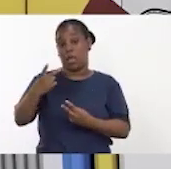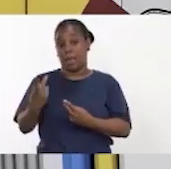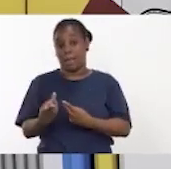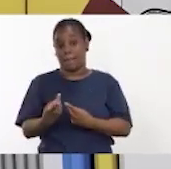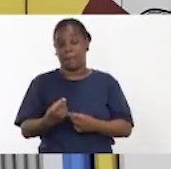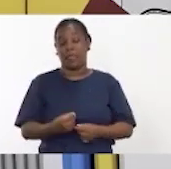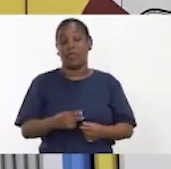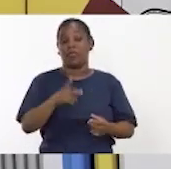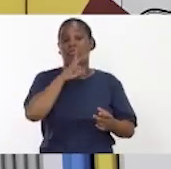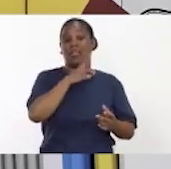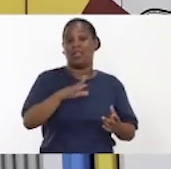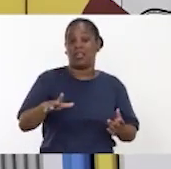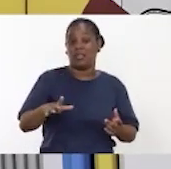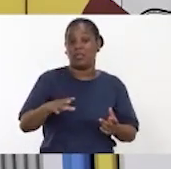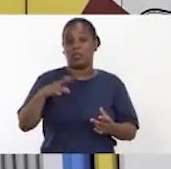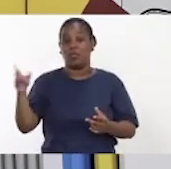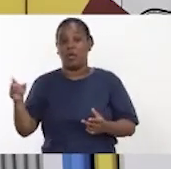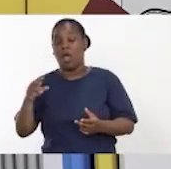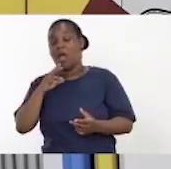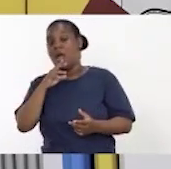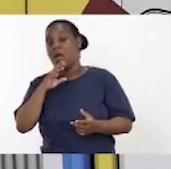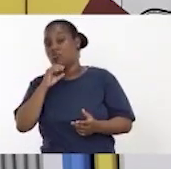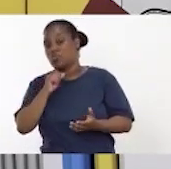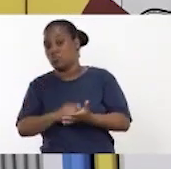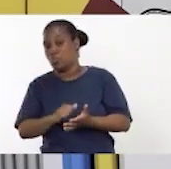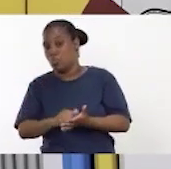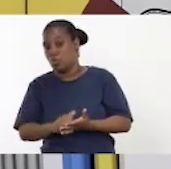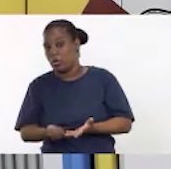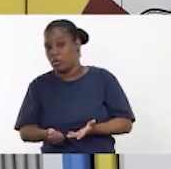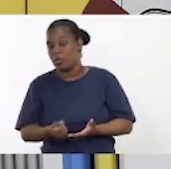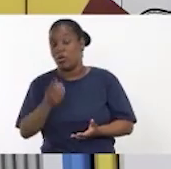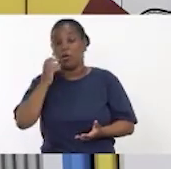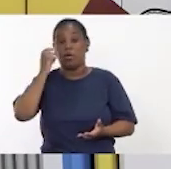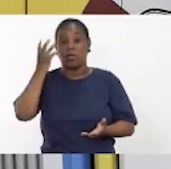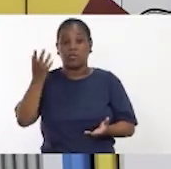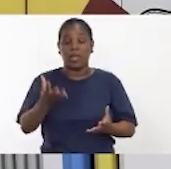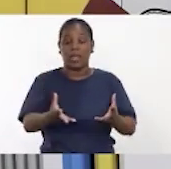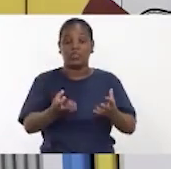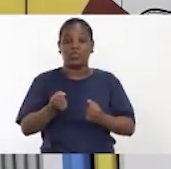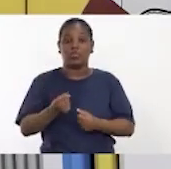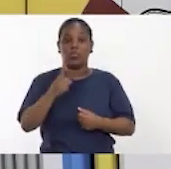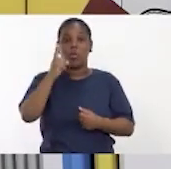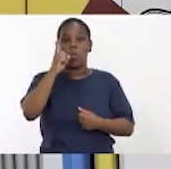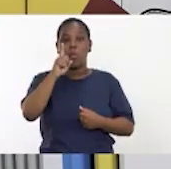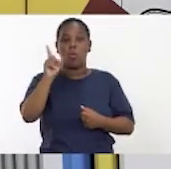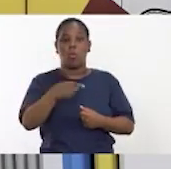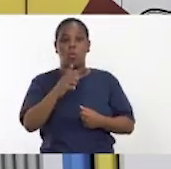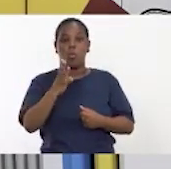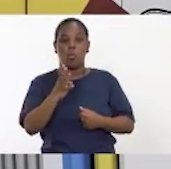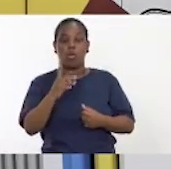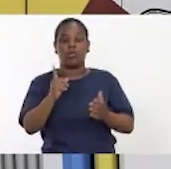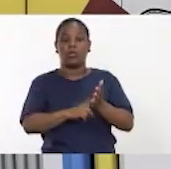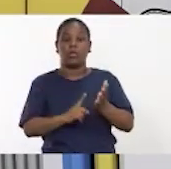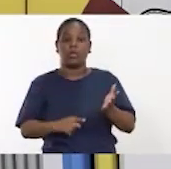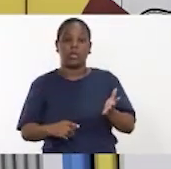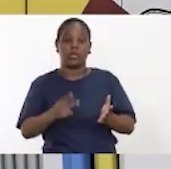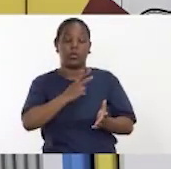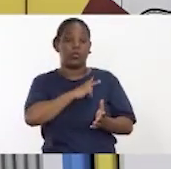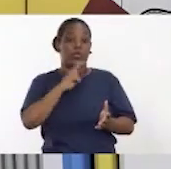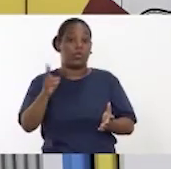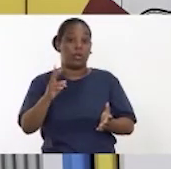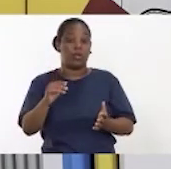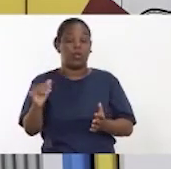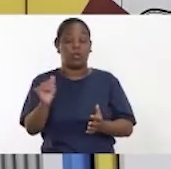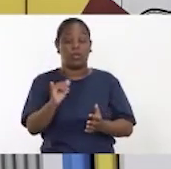a otro, absorbe un cuanto de energía cuyo valor es igual a la energía